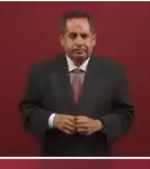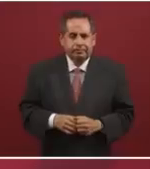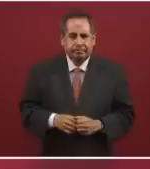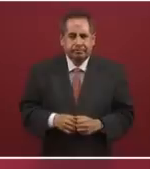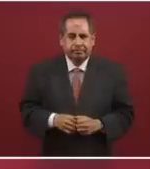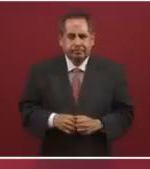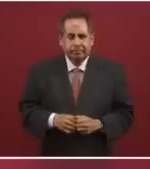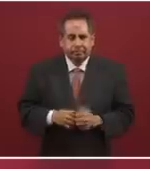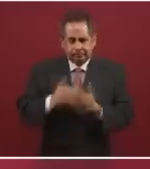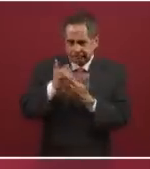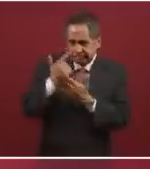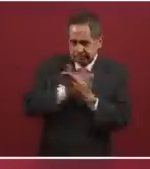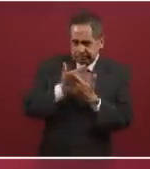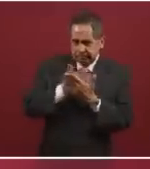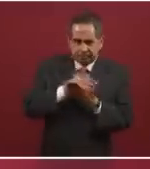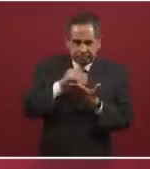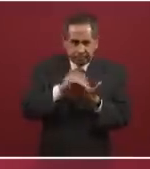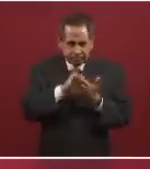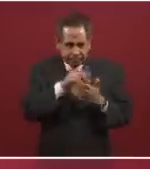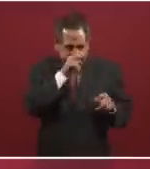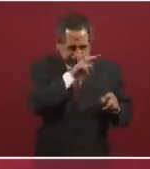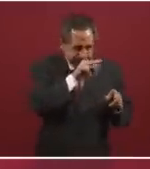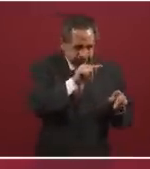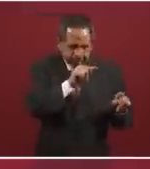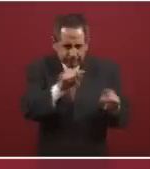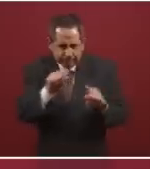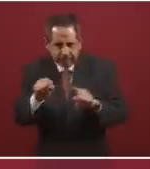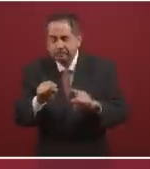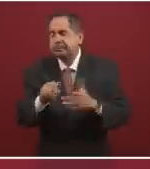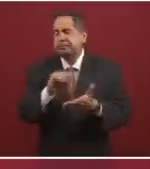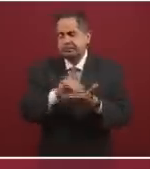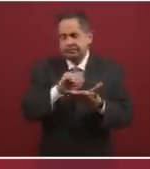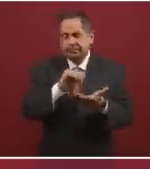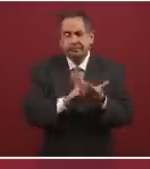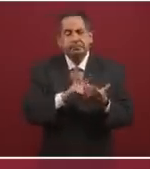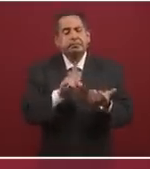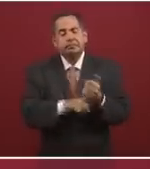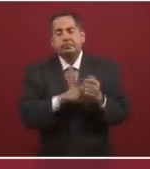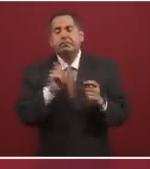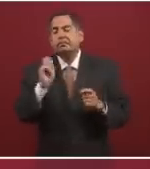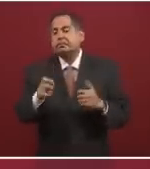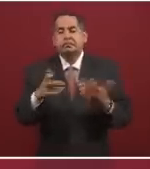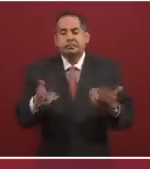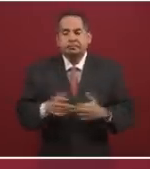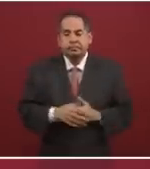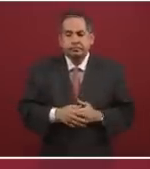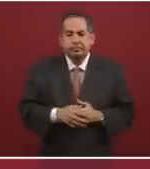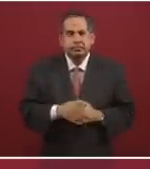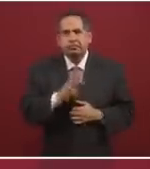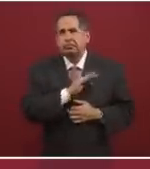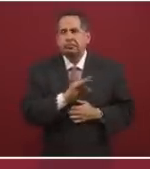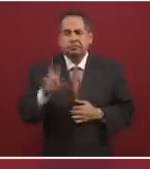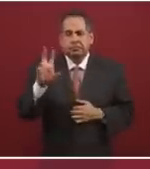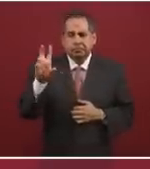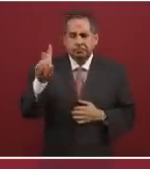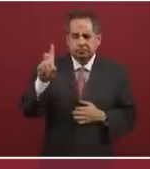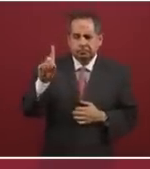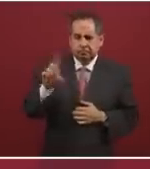en censos que se realizan, se encuentra que como el